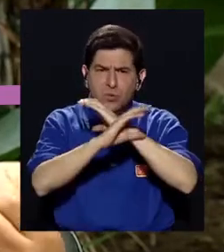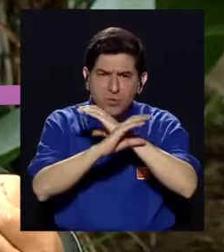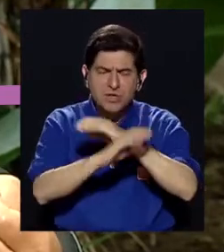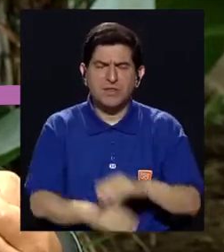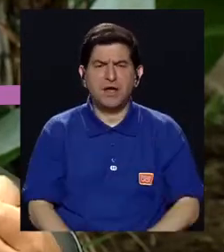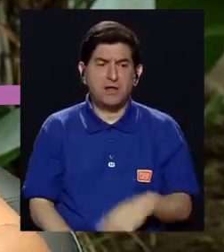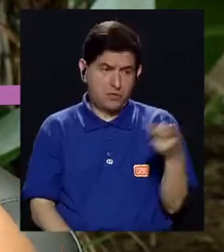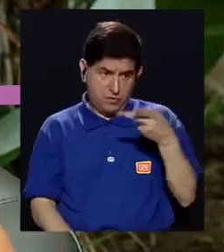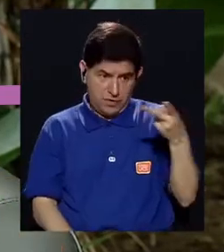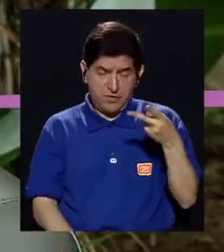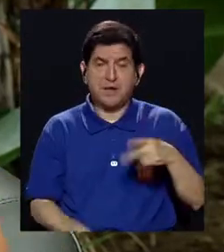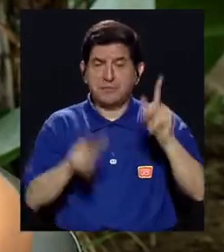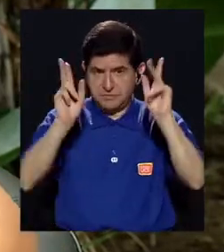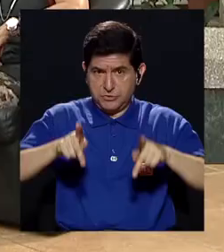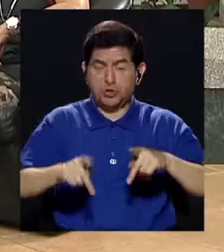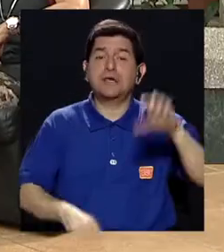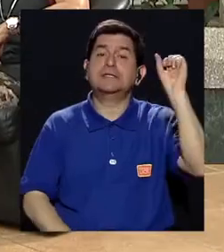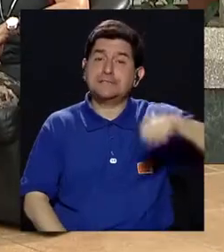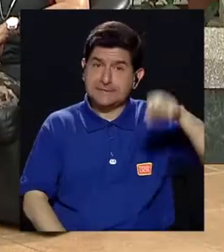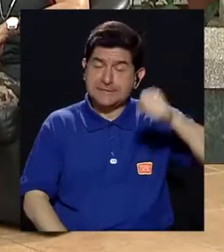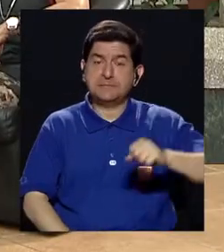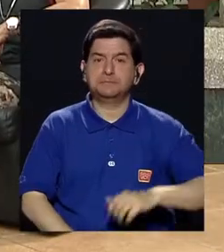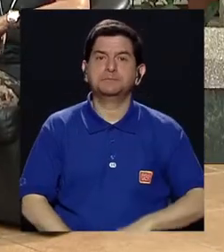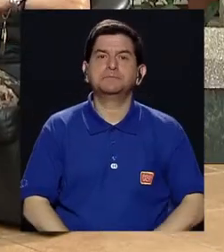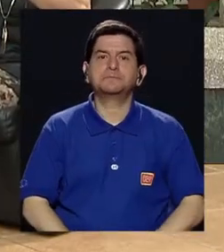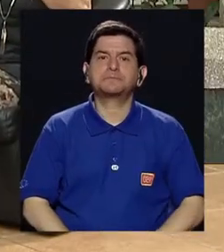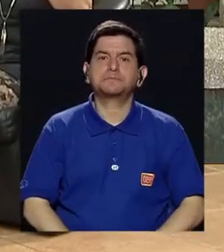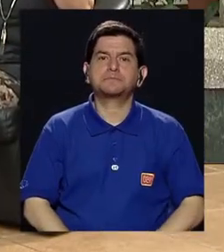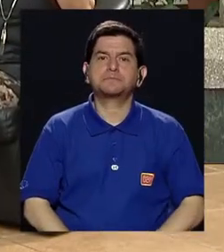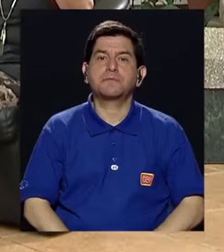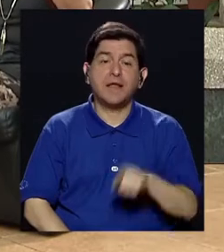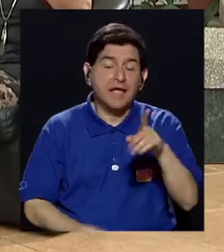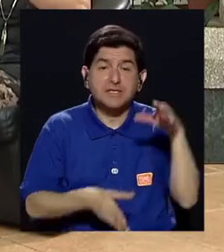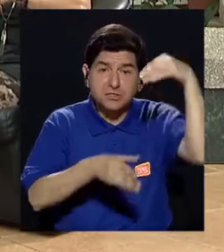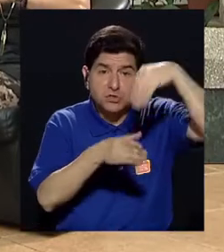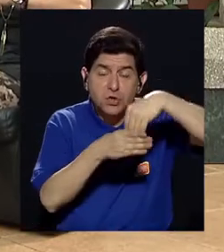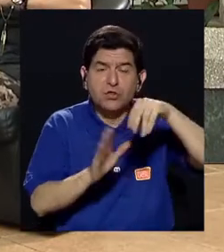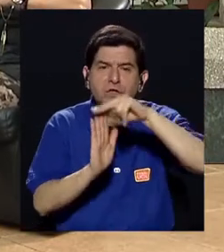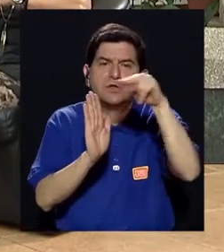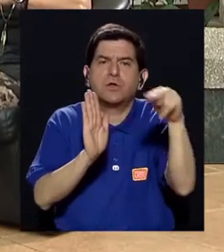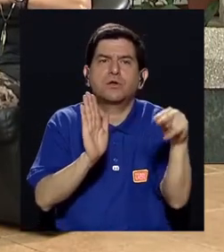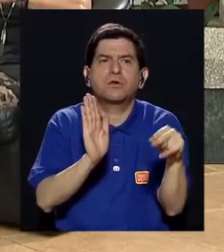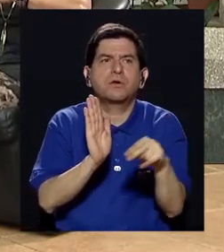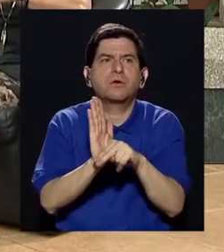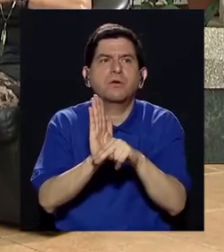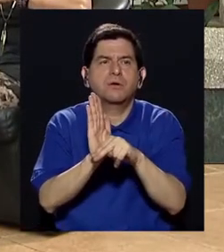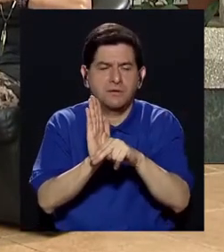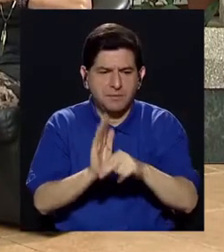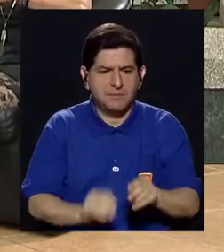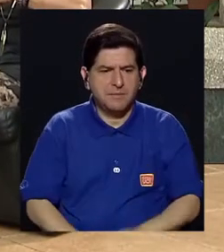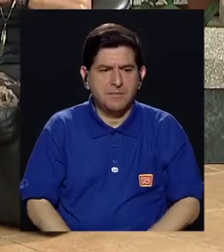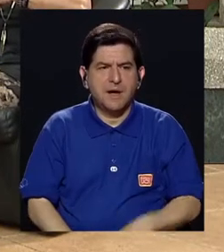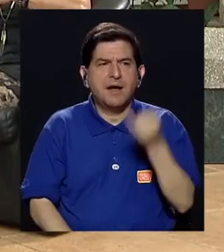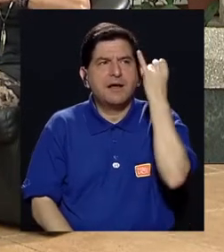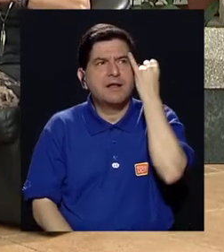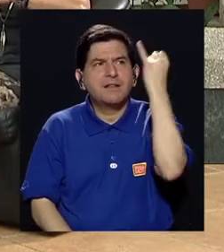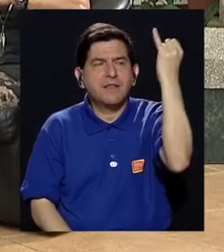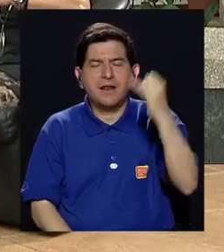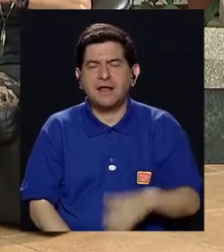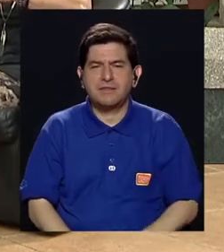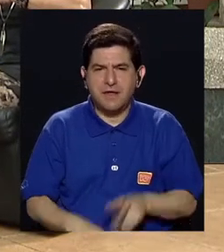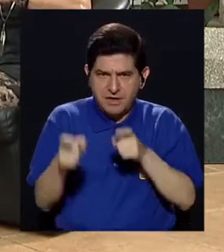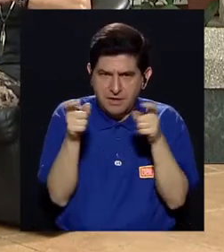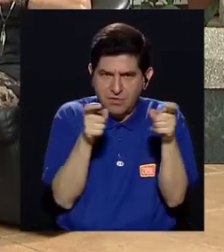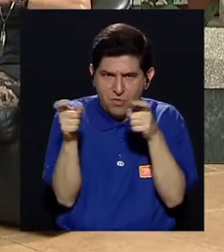de cuidado mutuo? Así es, así es. Y eso está dentro del marco conceptual